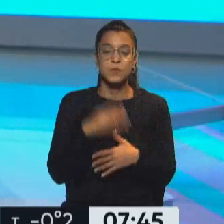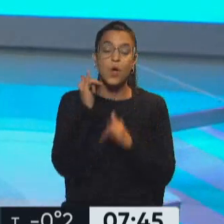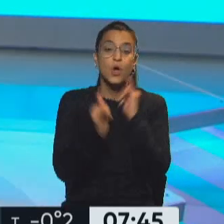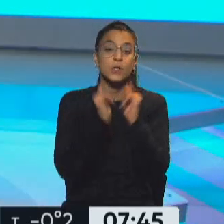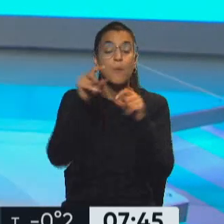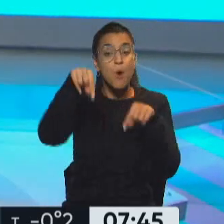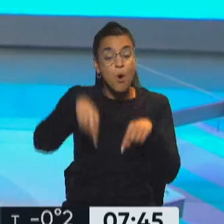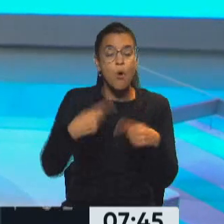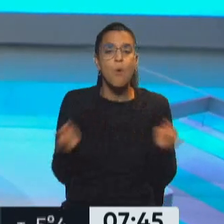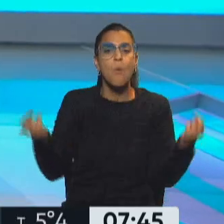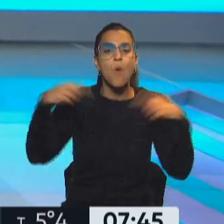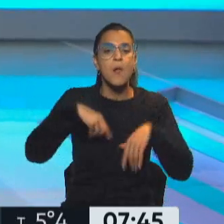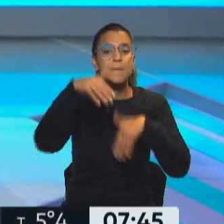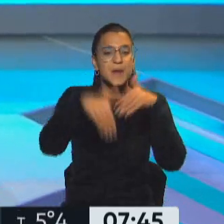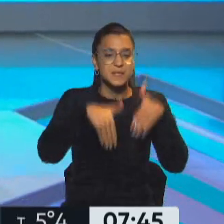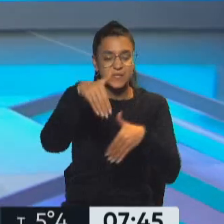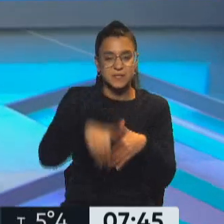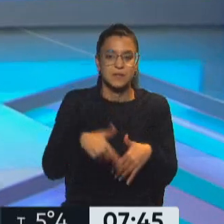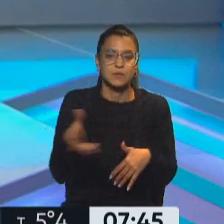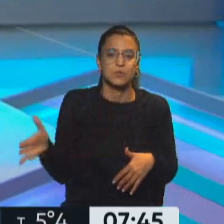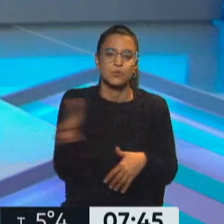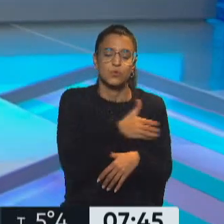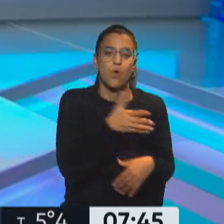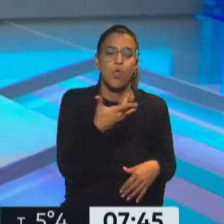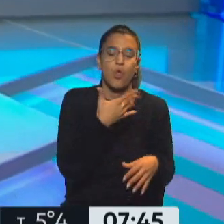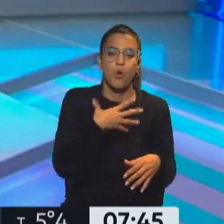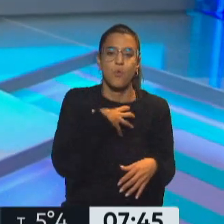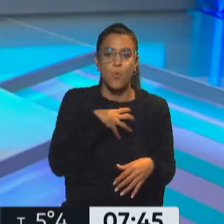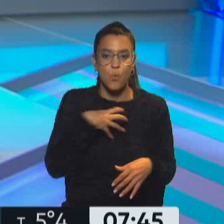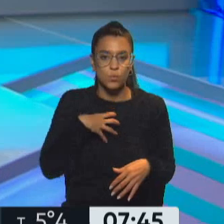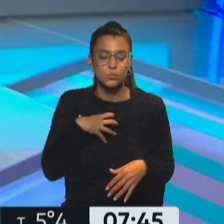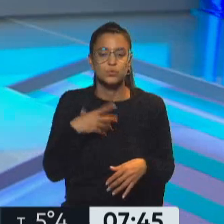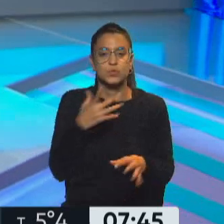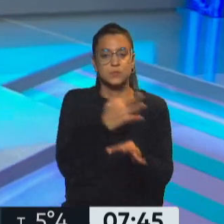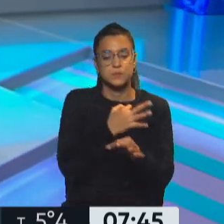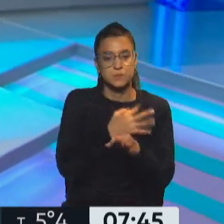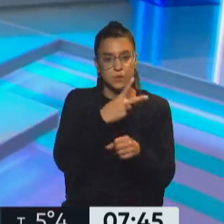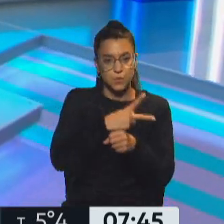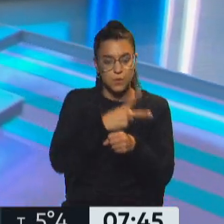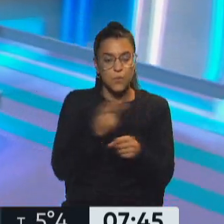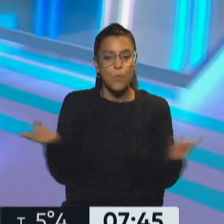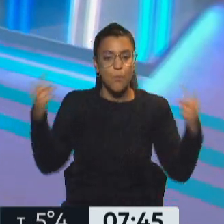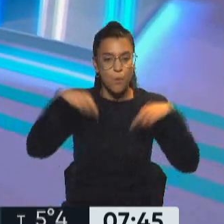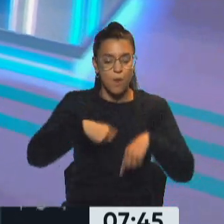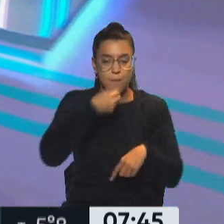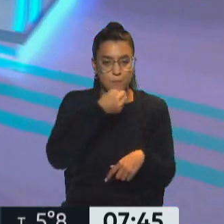Contábamos que hoy se reanuda la presencialidad en todos los años de las secundarias porteñas. Volvemos al móvil, Laura